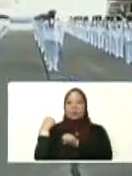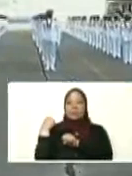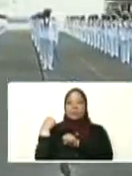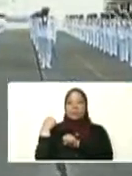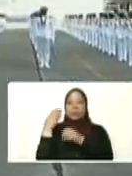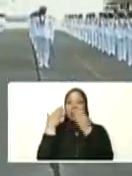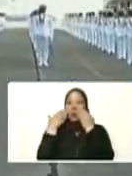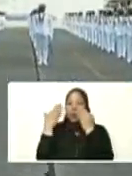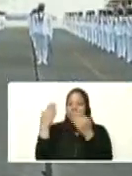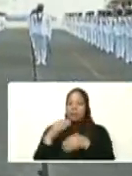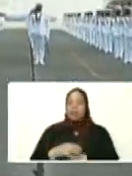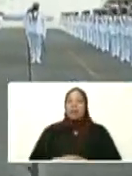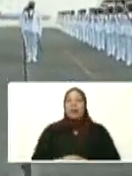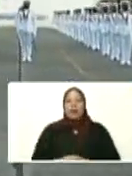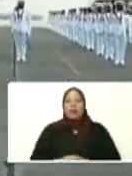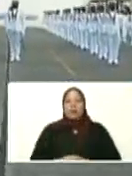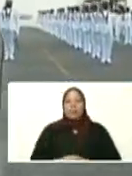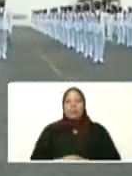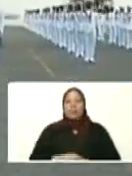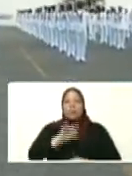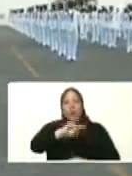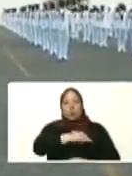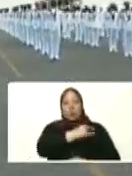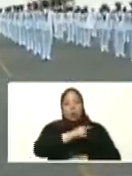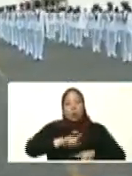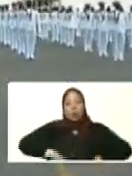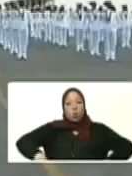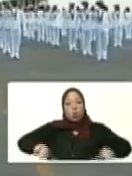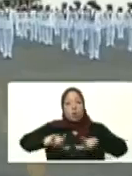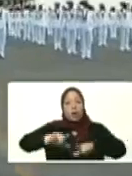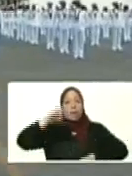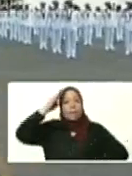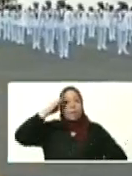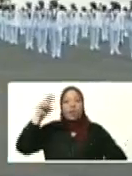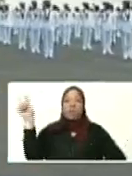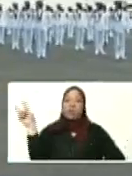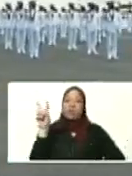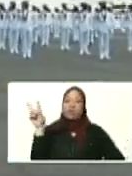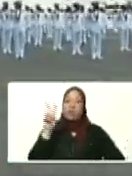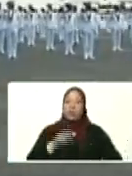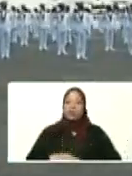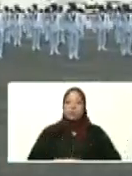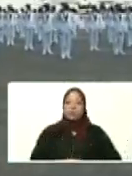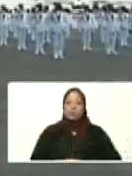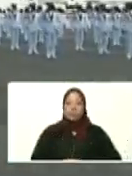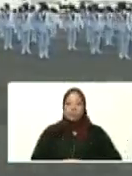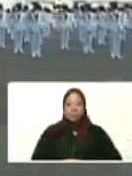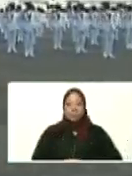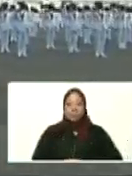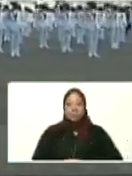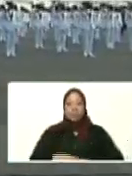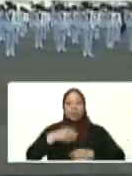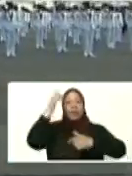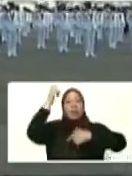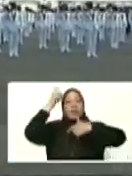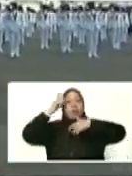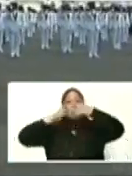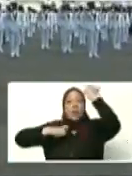Usted es el patrio de honor de la Universidad Militar Bolivariana de Venezuela. ¡Chávez vive!